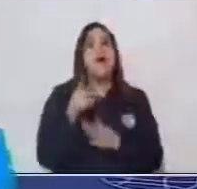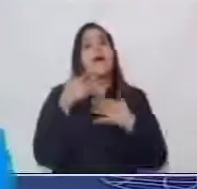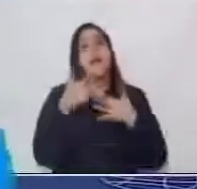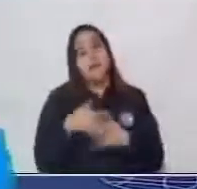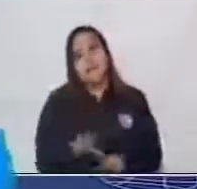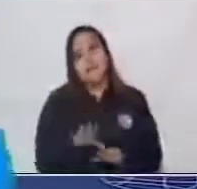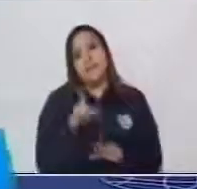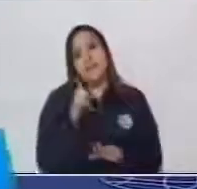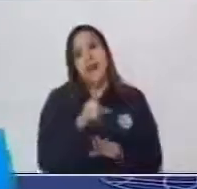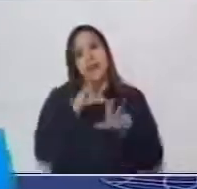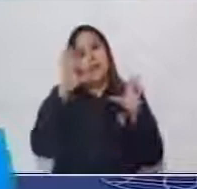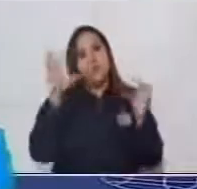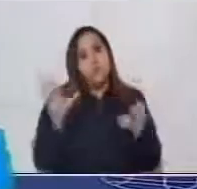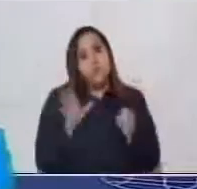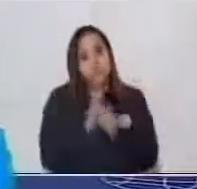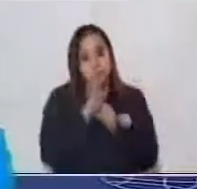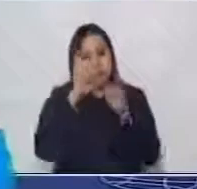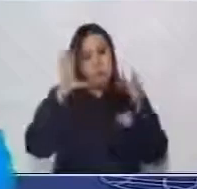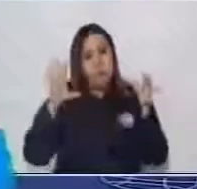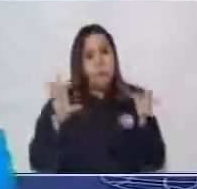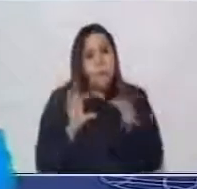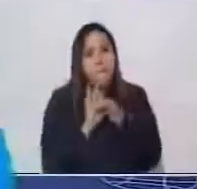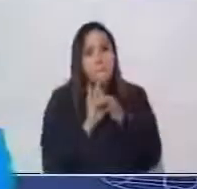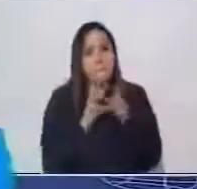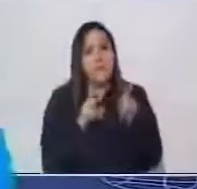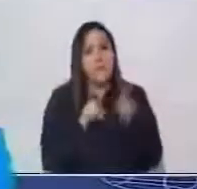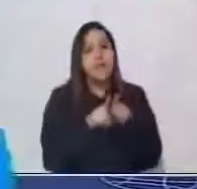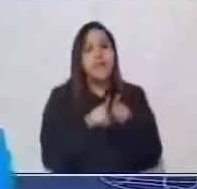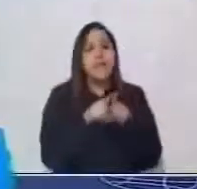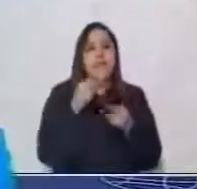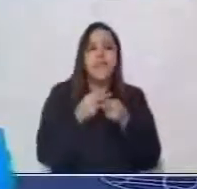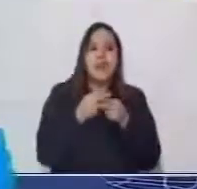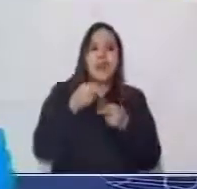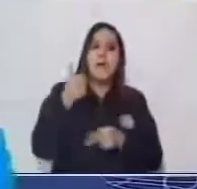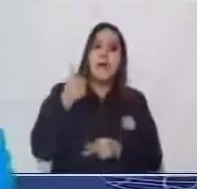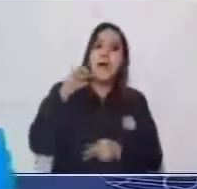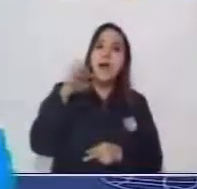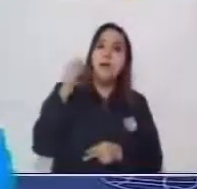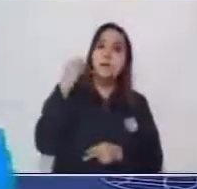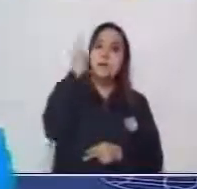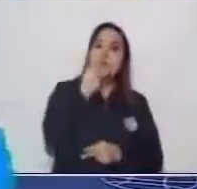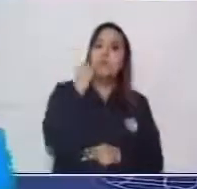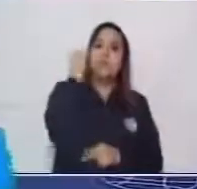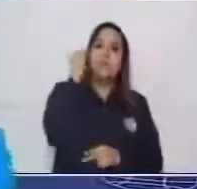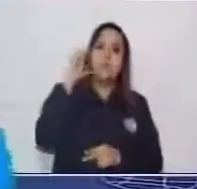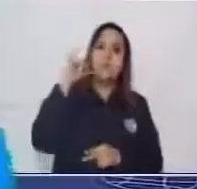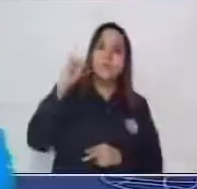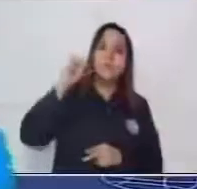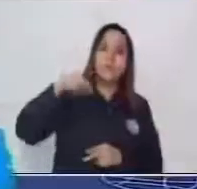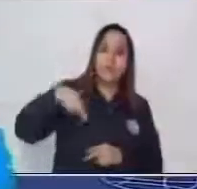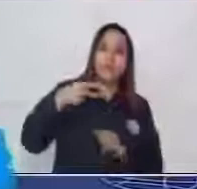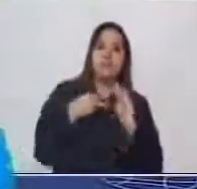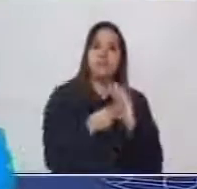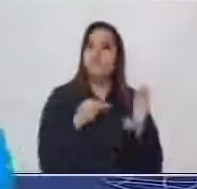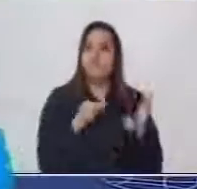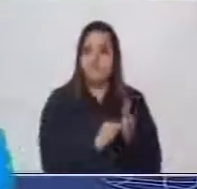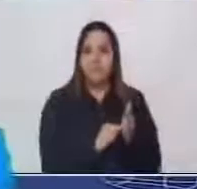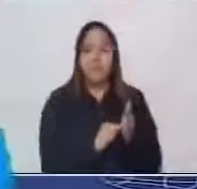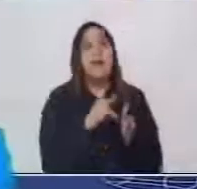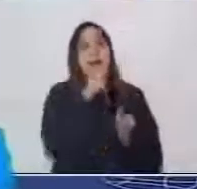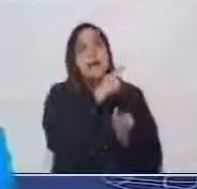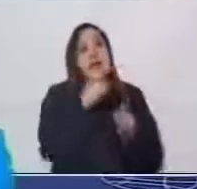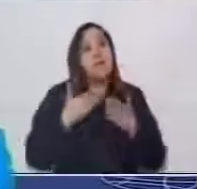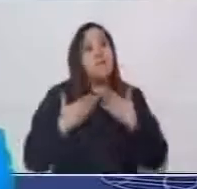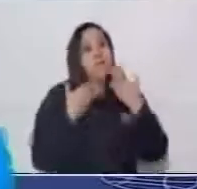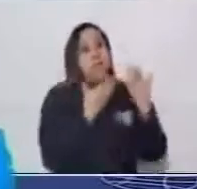un complemento que se llama aposición y que esto nos ayuda a especificar o dar